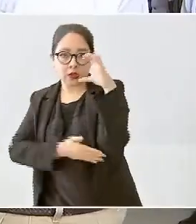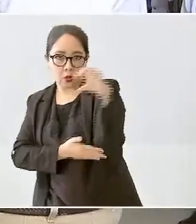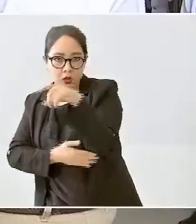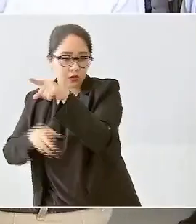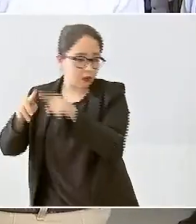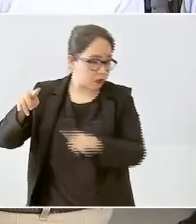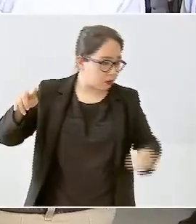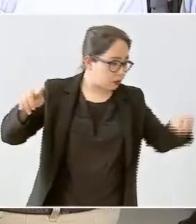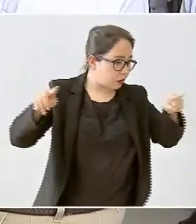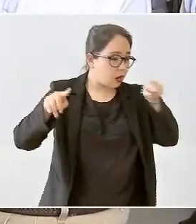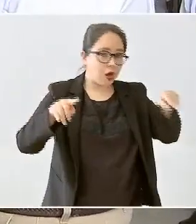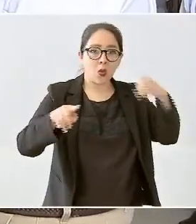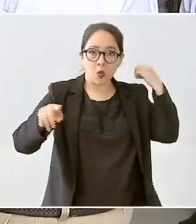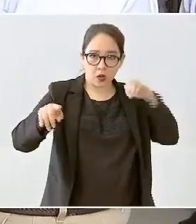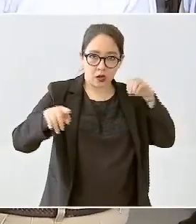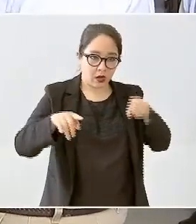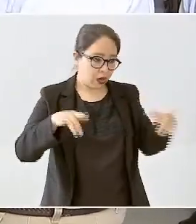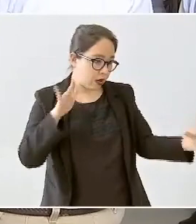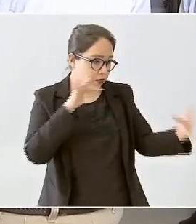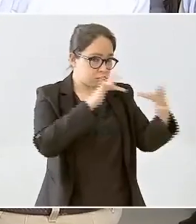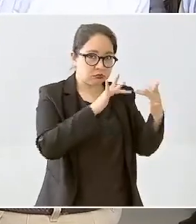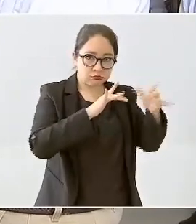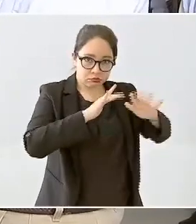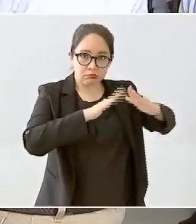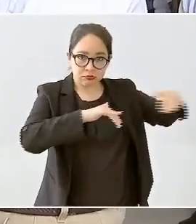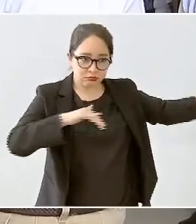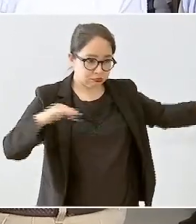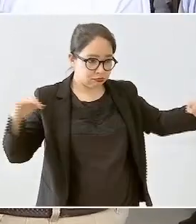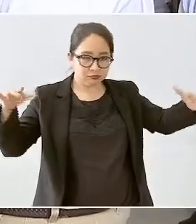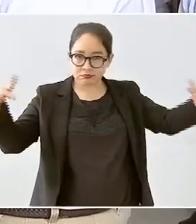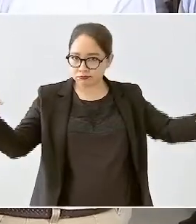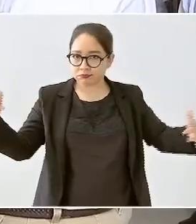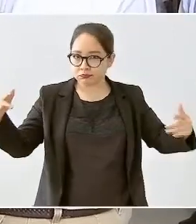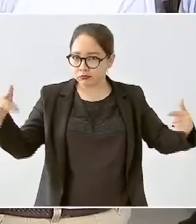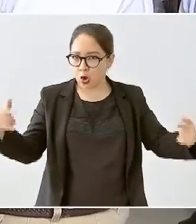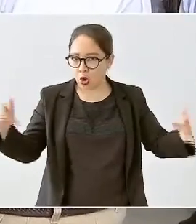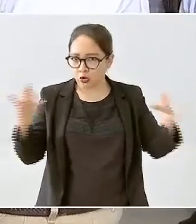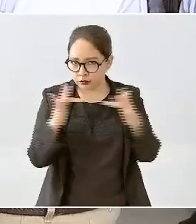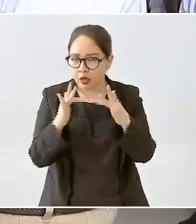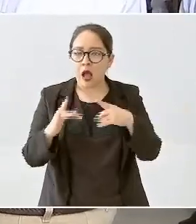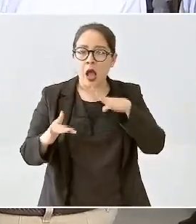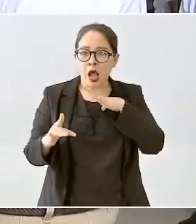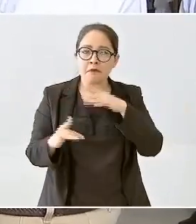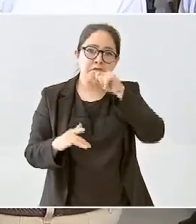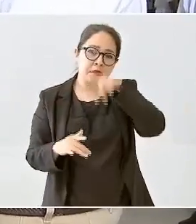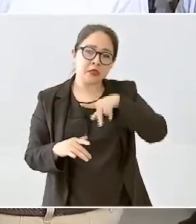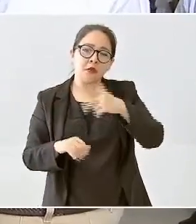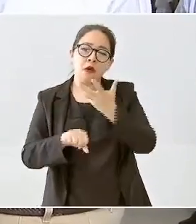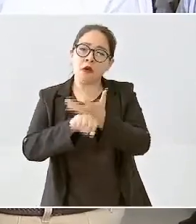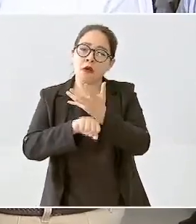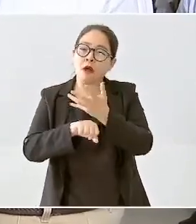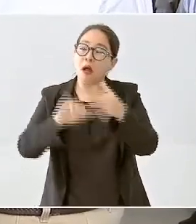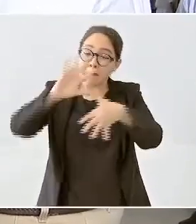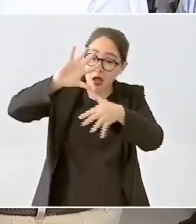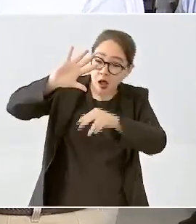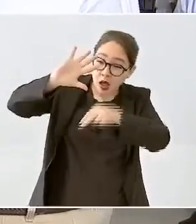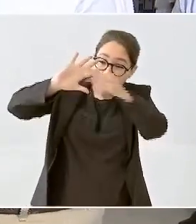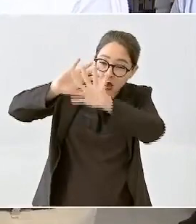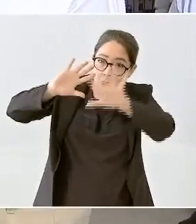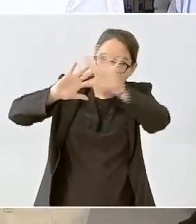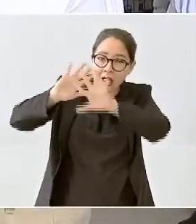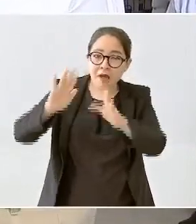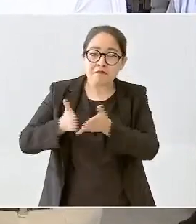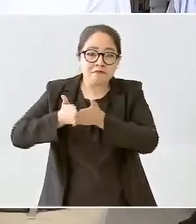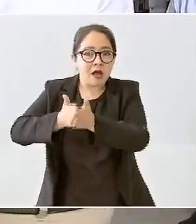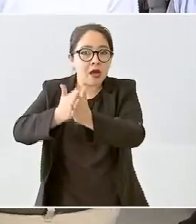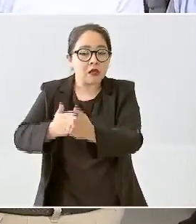Mexicanos. Creemos, porque así ya está también visto en otros sitios de Norteamérica, que los barcos van a tener que llegar con